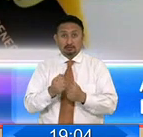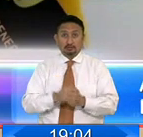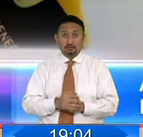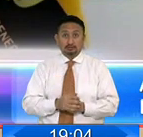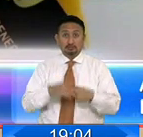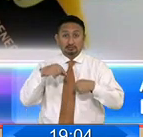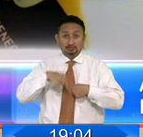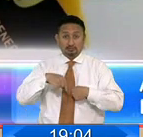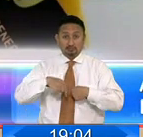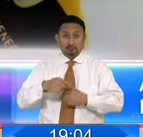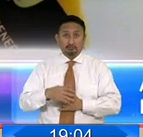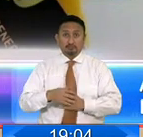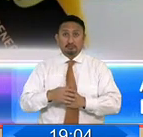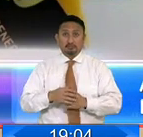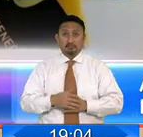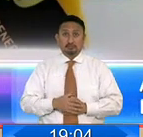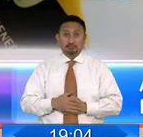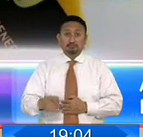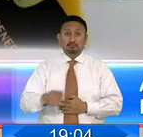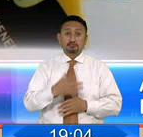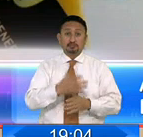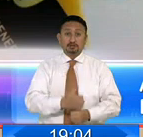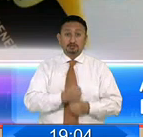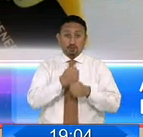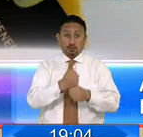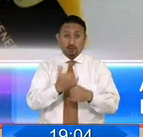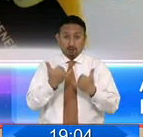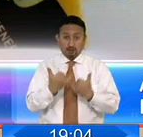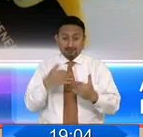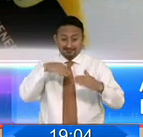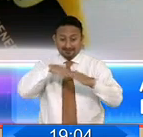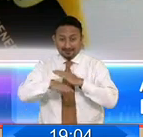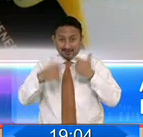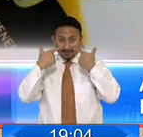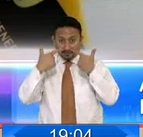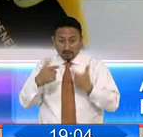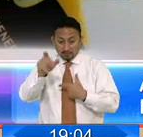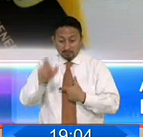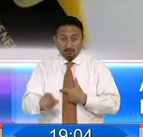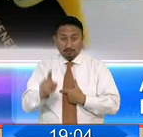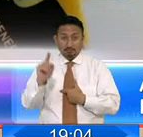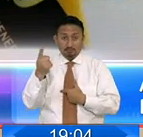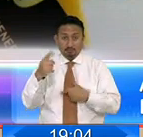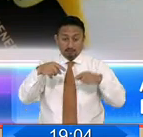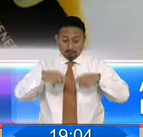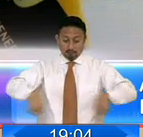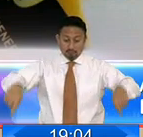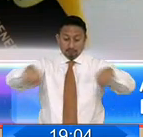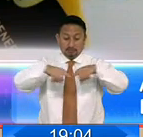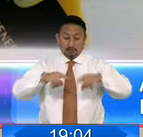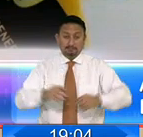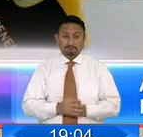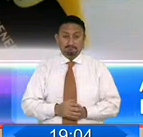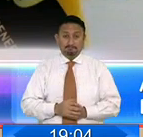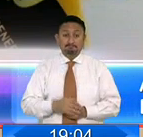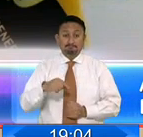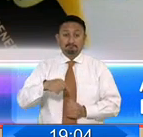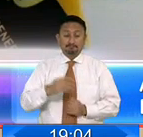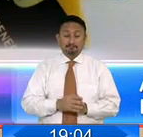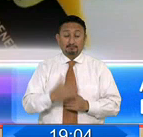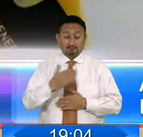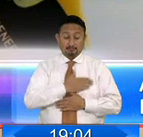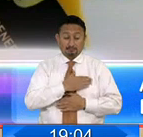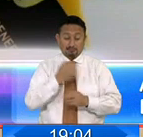tenido que abocar hacer la seguridad física en el primer anillo de su deber sus penitencias es decir haciendo más allá